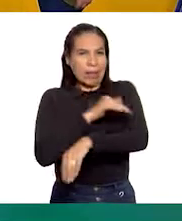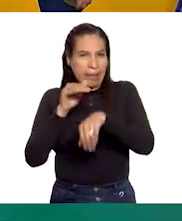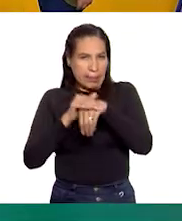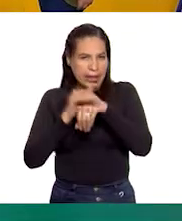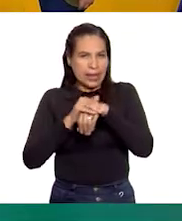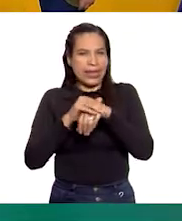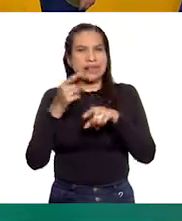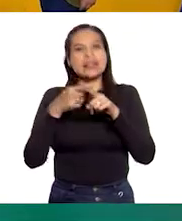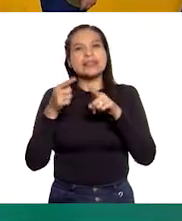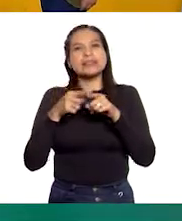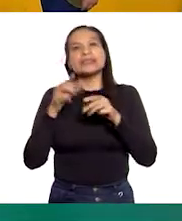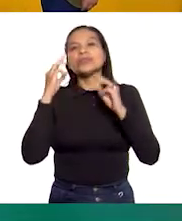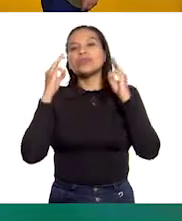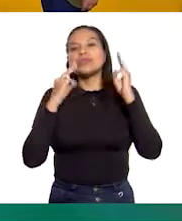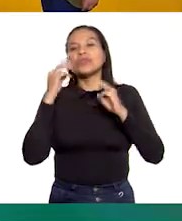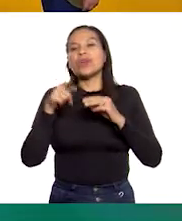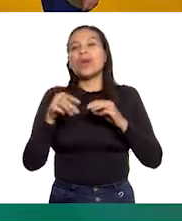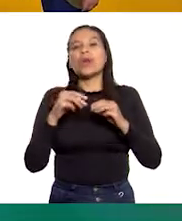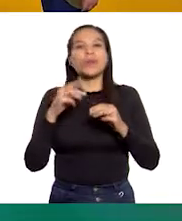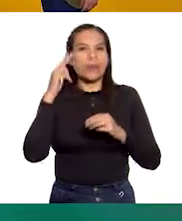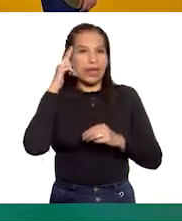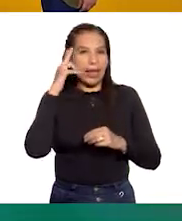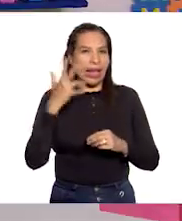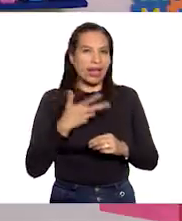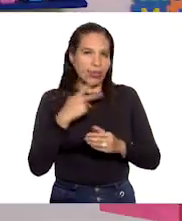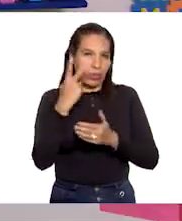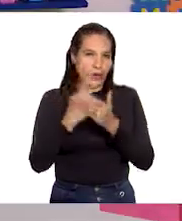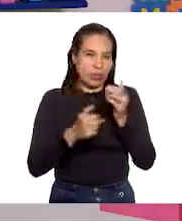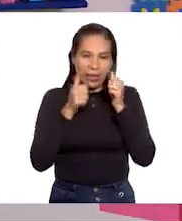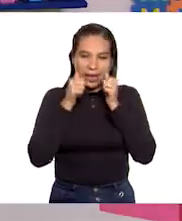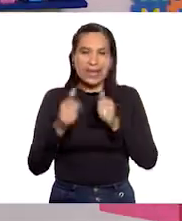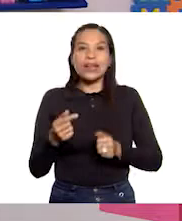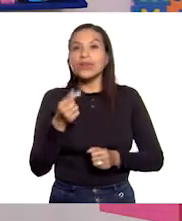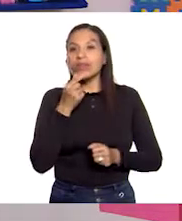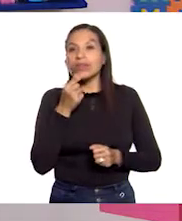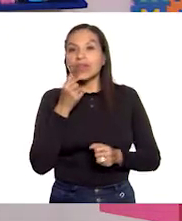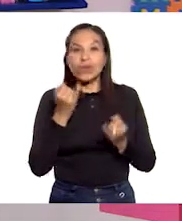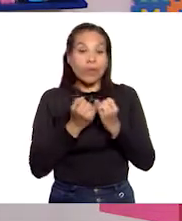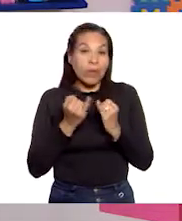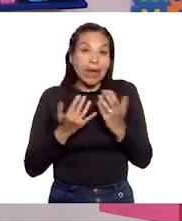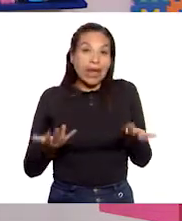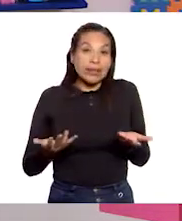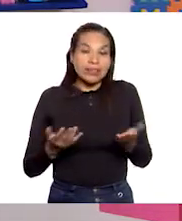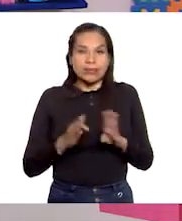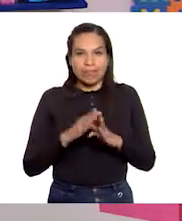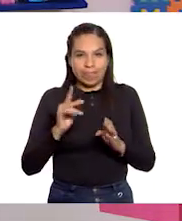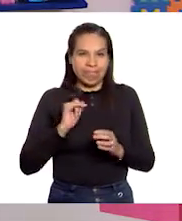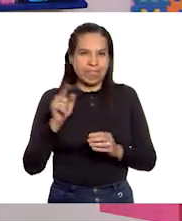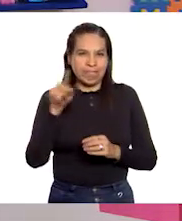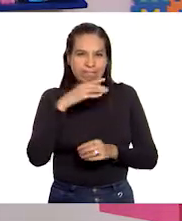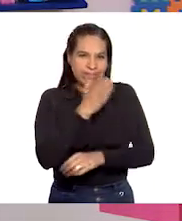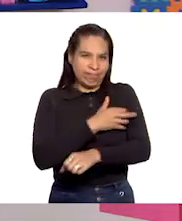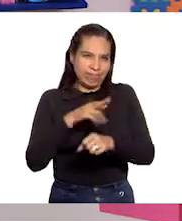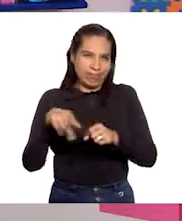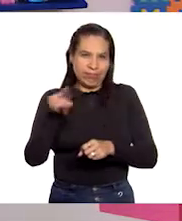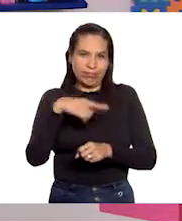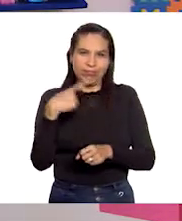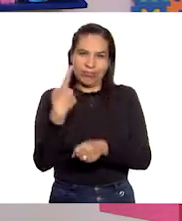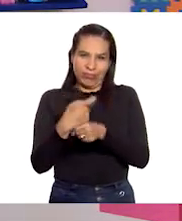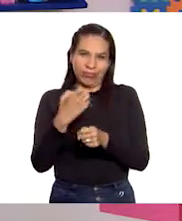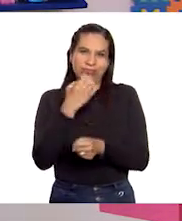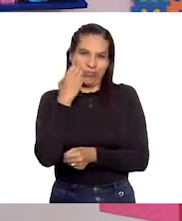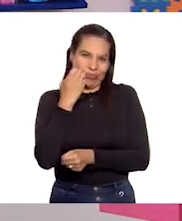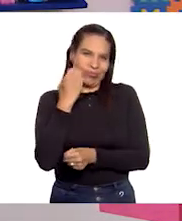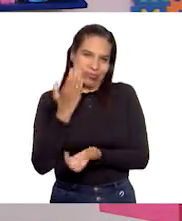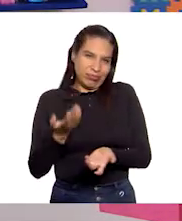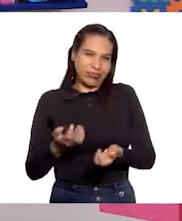de divulgación del Museo de Bellas Artes, tienen programas para niños también, que son como de nuestros compañeros y compañeras del primer grado